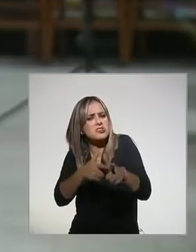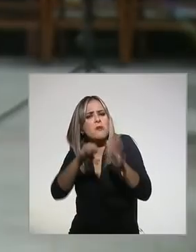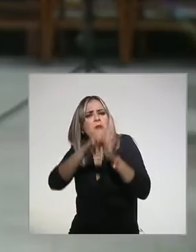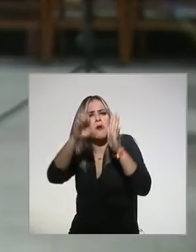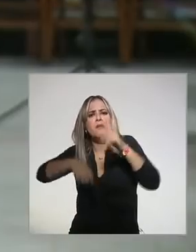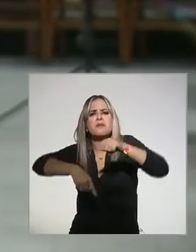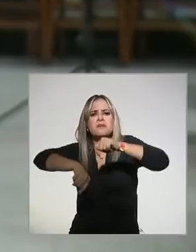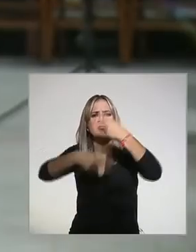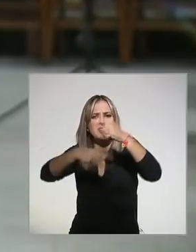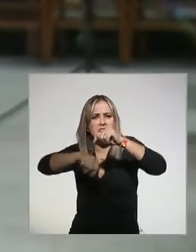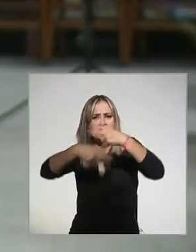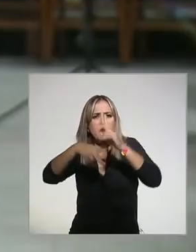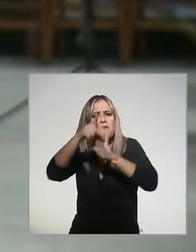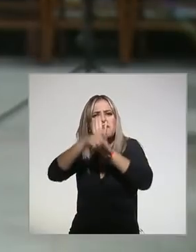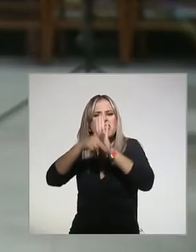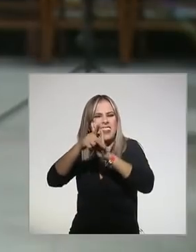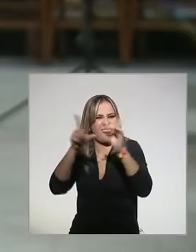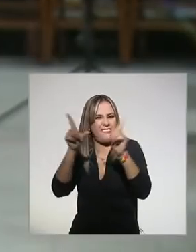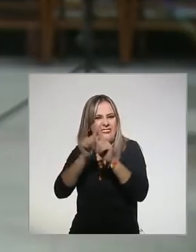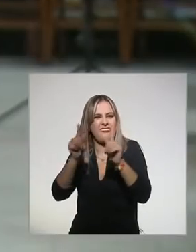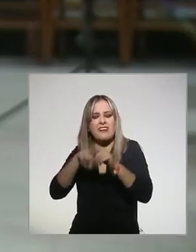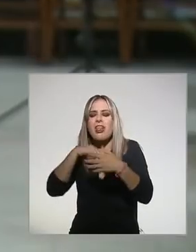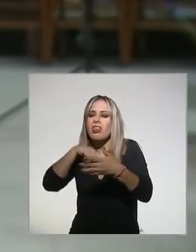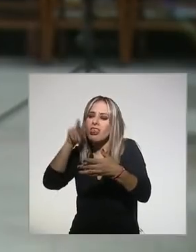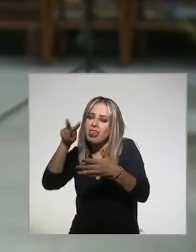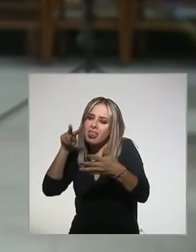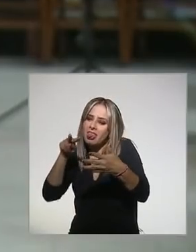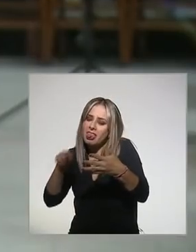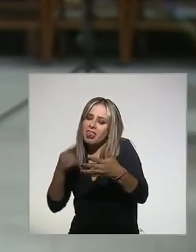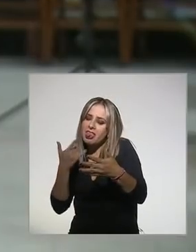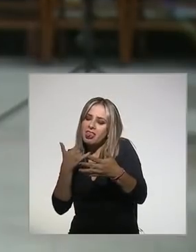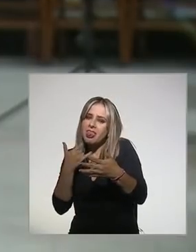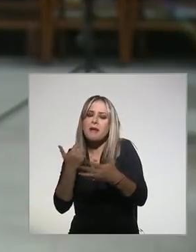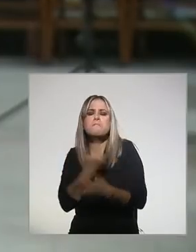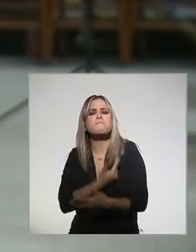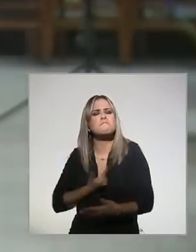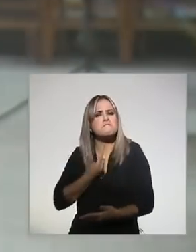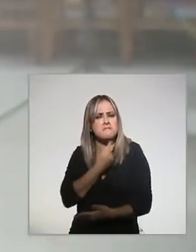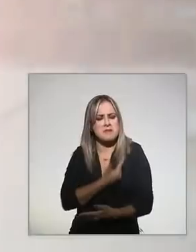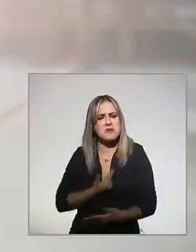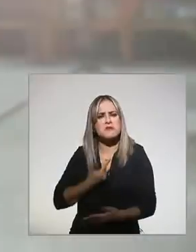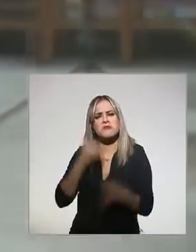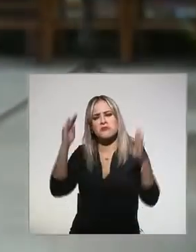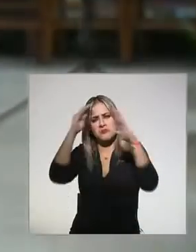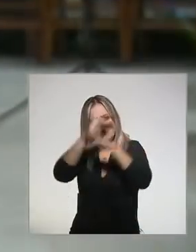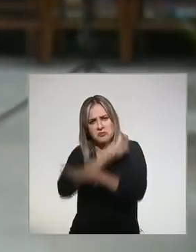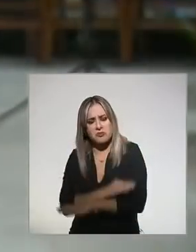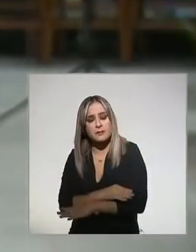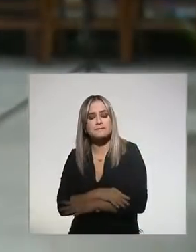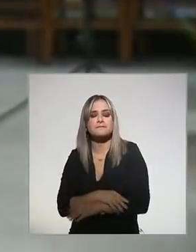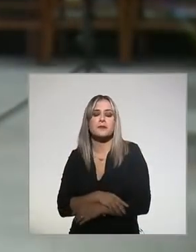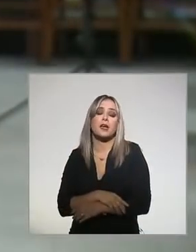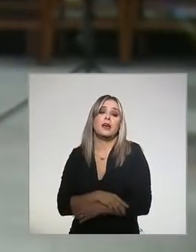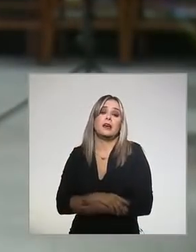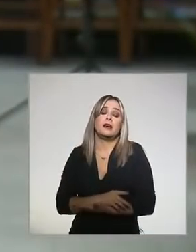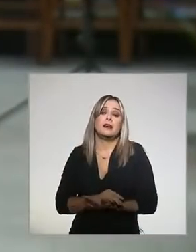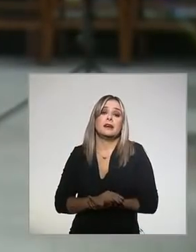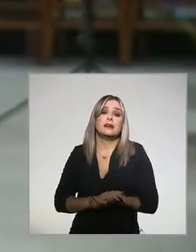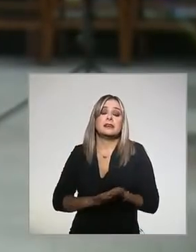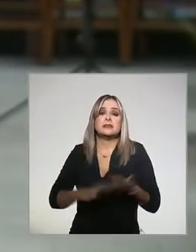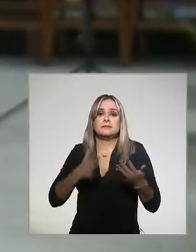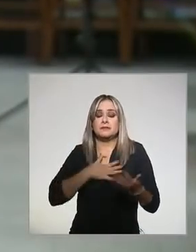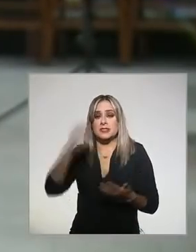TikTok, los videos cortos, que pues de alguna forma se entretiene uno. Desde mi punto de vista, les